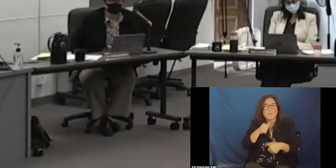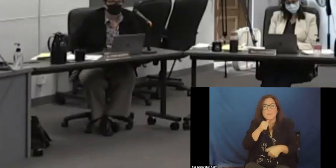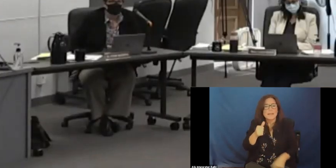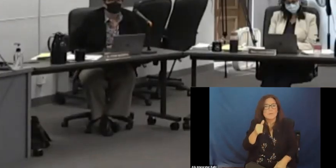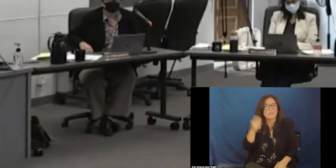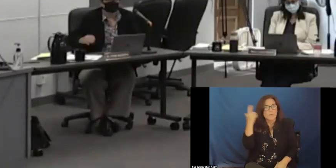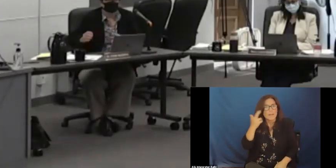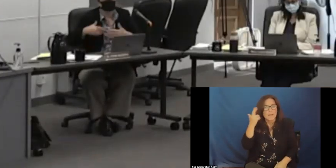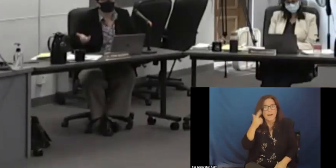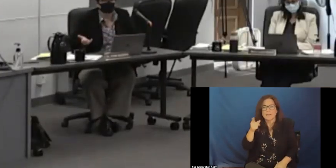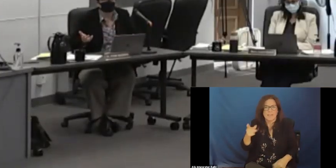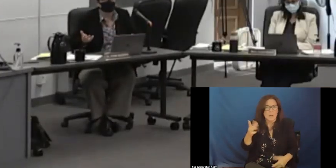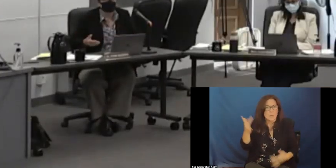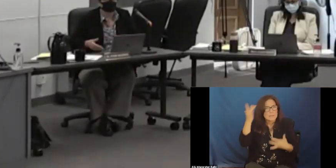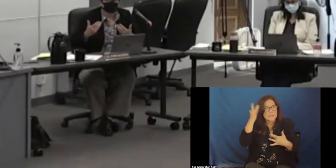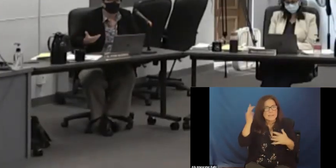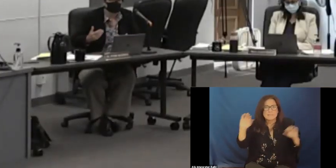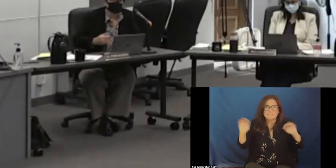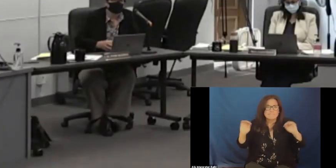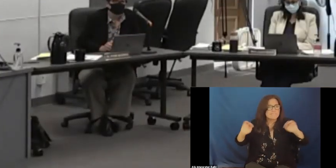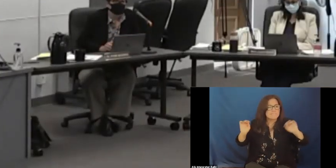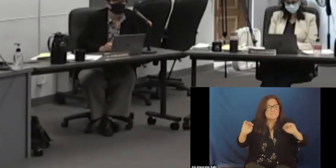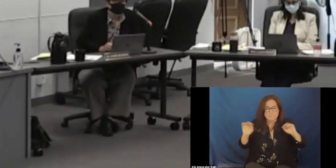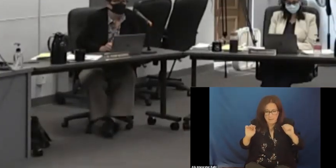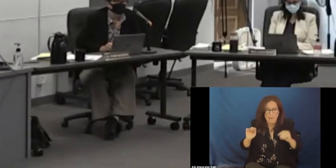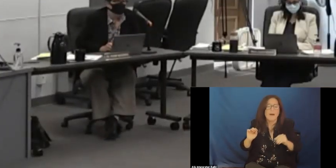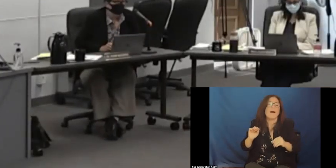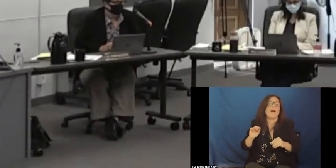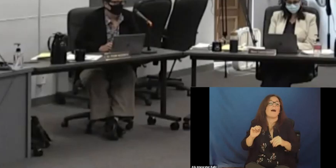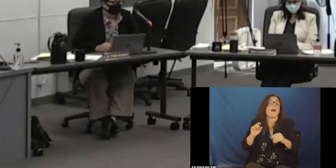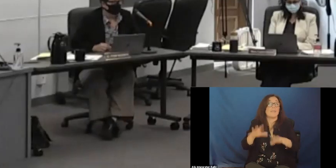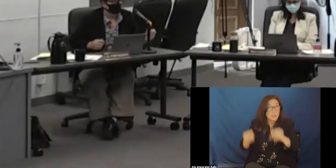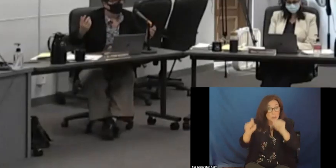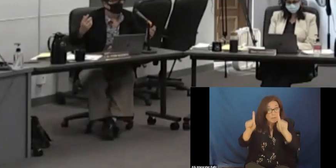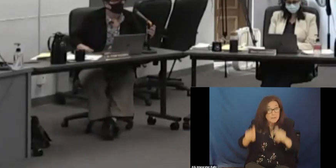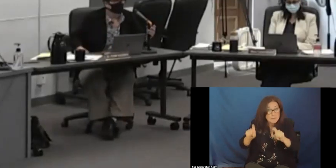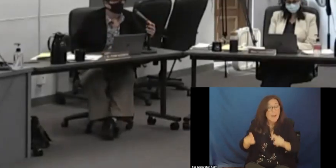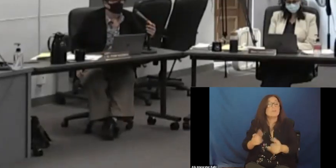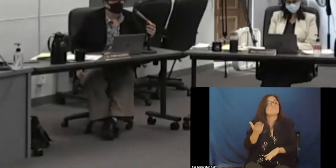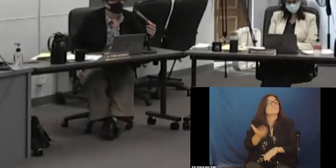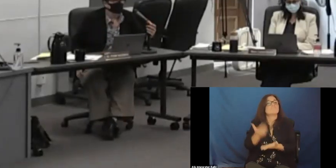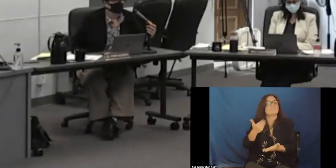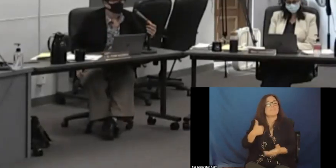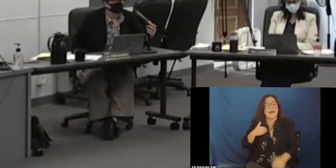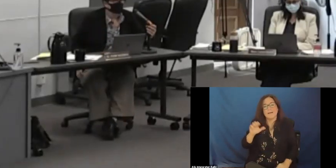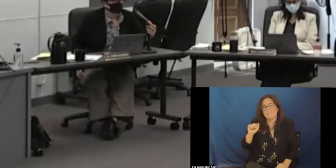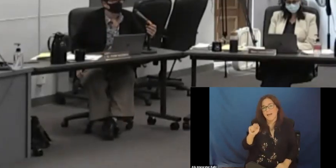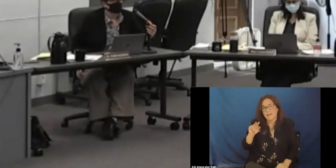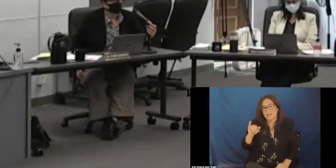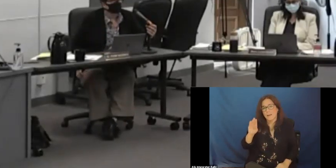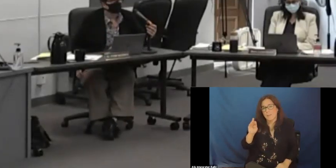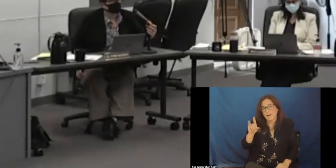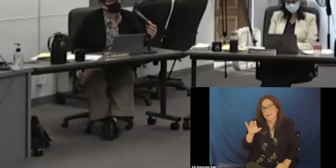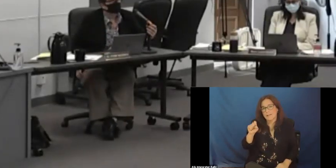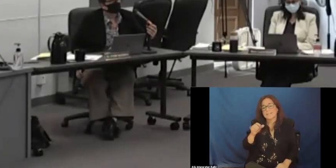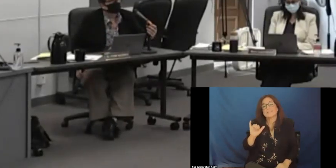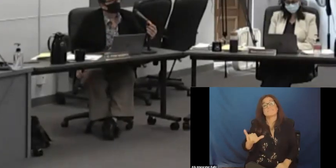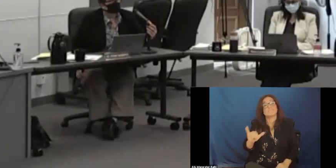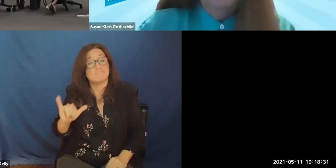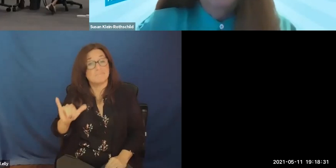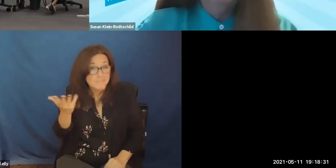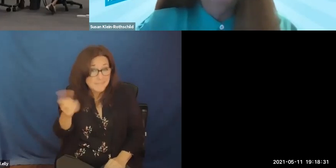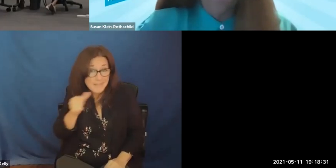no lo sabían luego se hicieron la prueba y dieron positivo porque tenían los anticuerpos me gustaría saber o no sé si